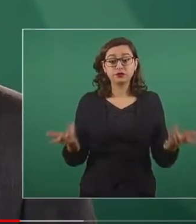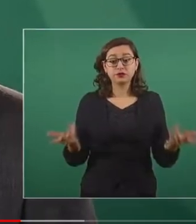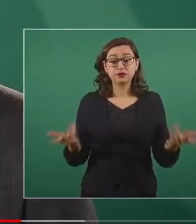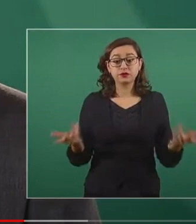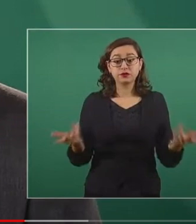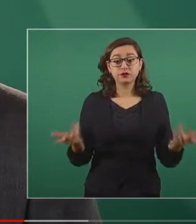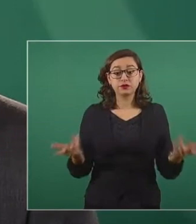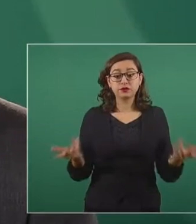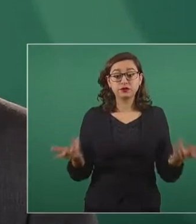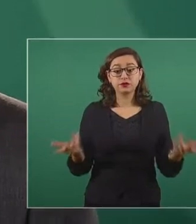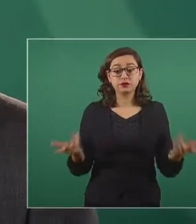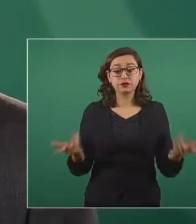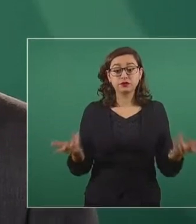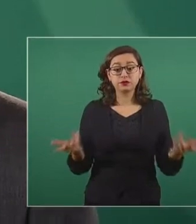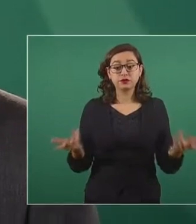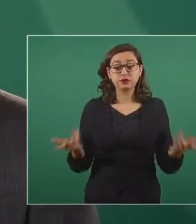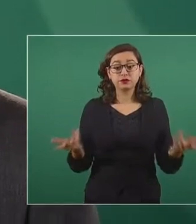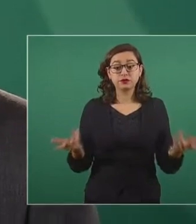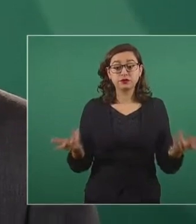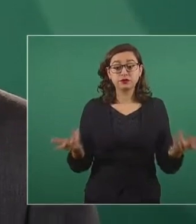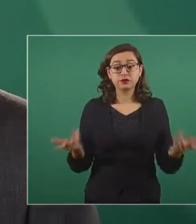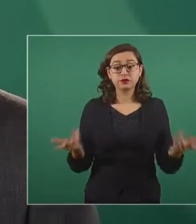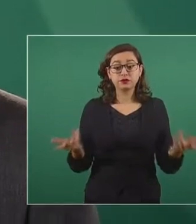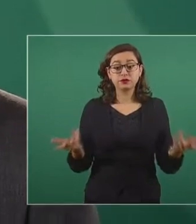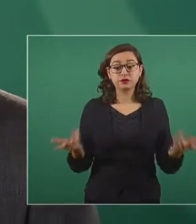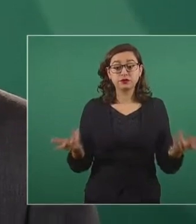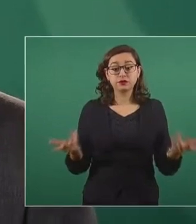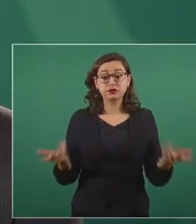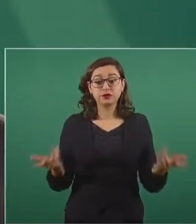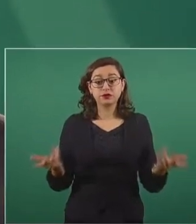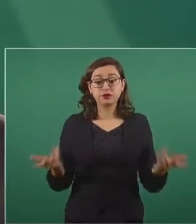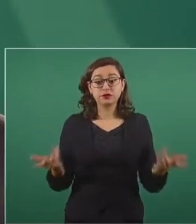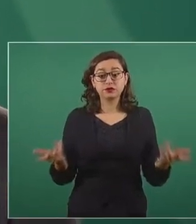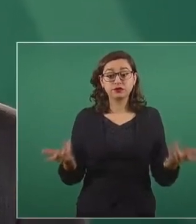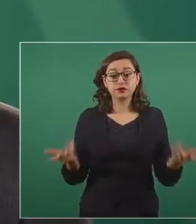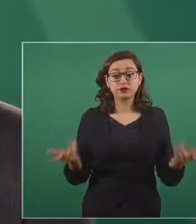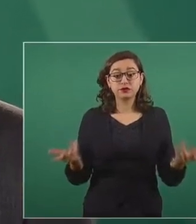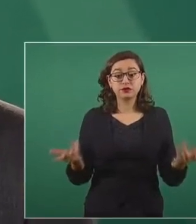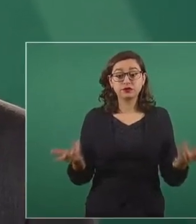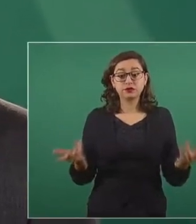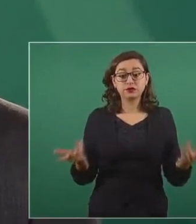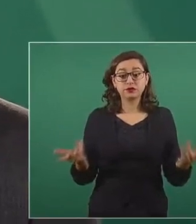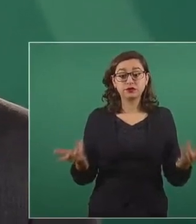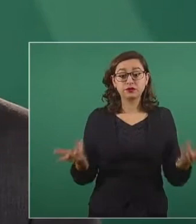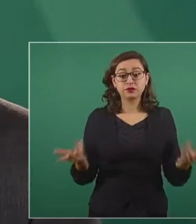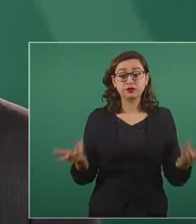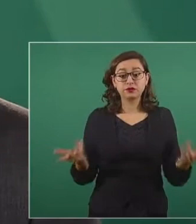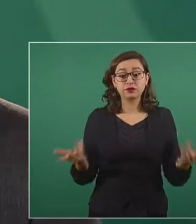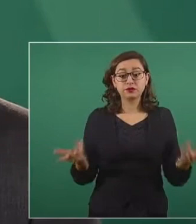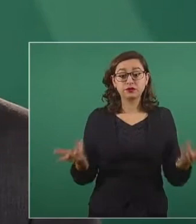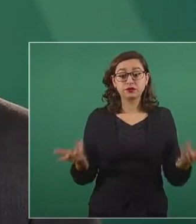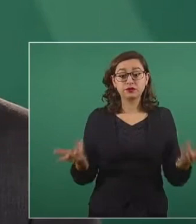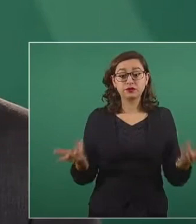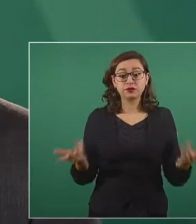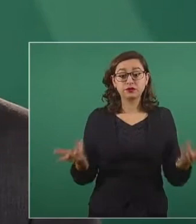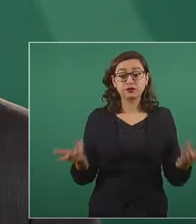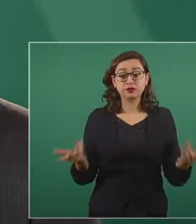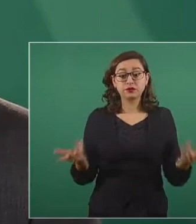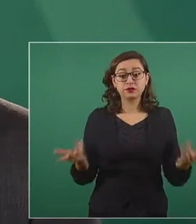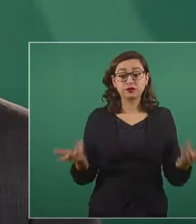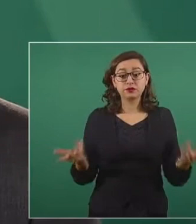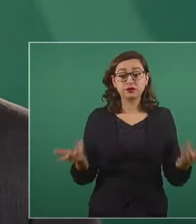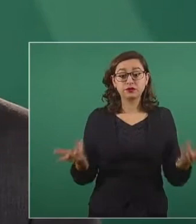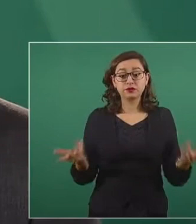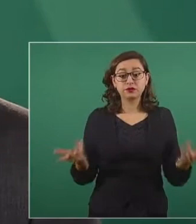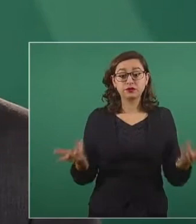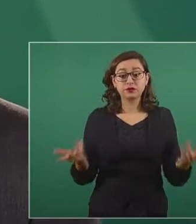al tema del espionaje y dijo, bueno, pues no vamos a presentar ninguna denuncia, pero la doctora Beatriz Gutiérrez Müller sí instó a